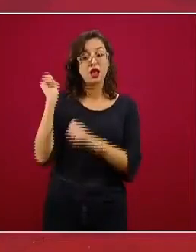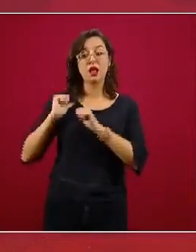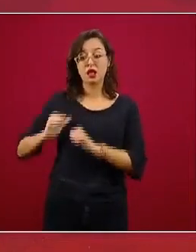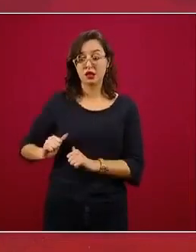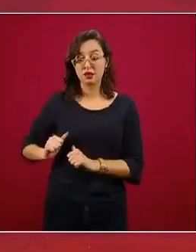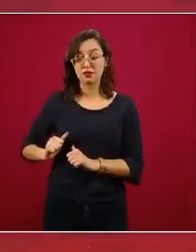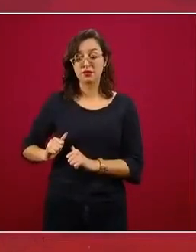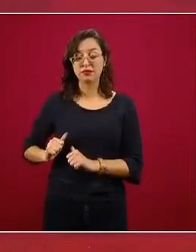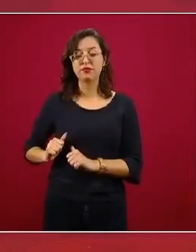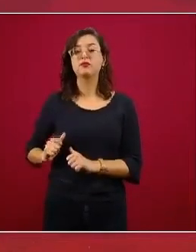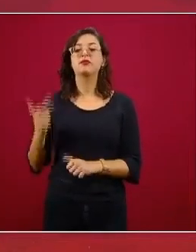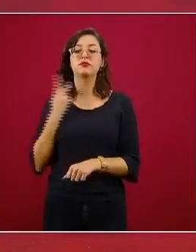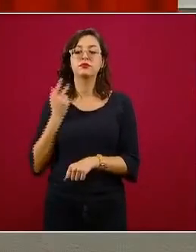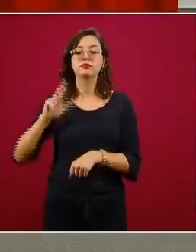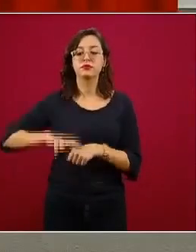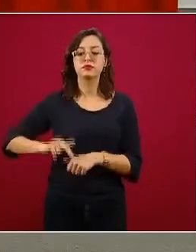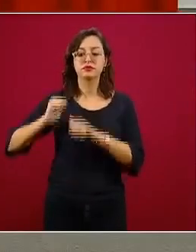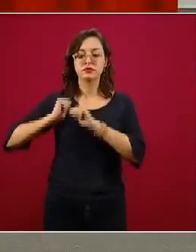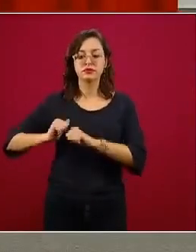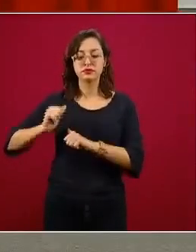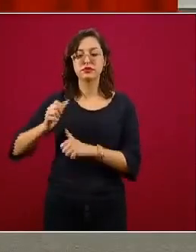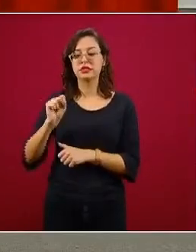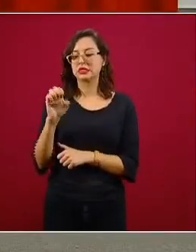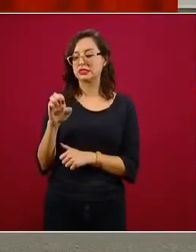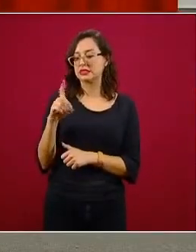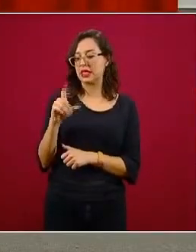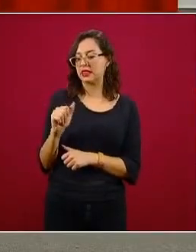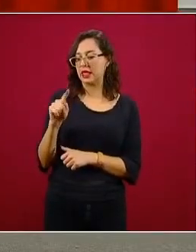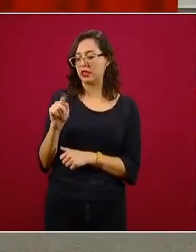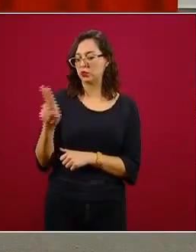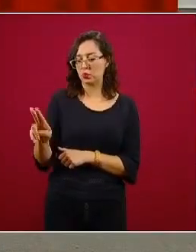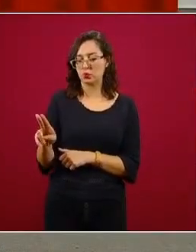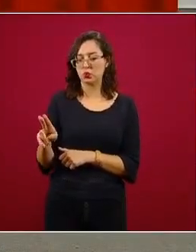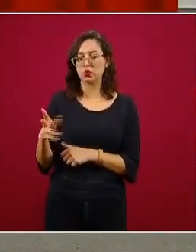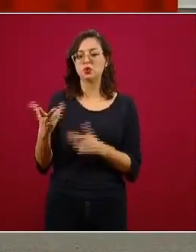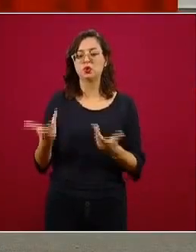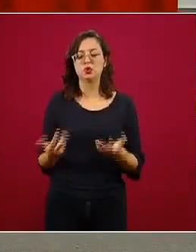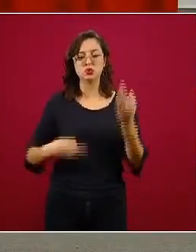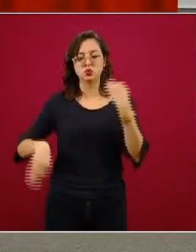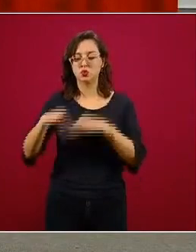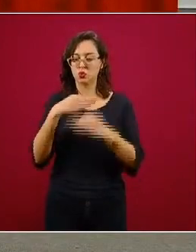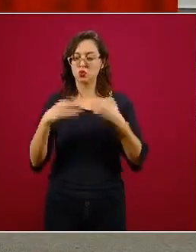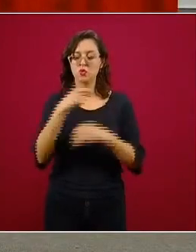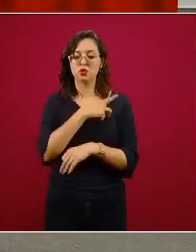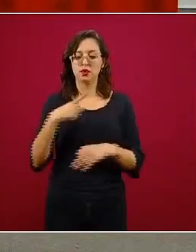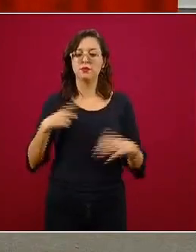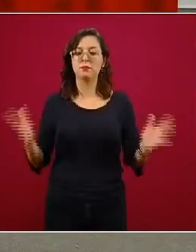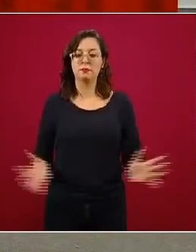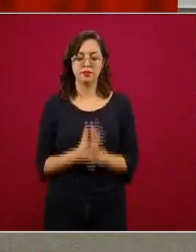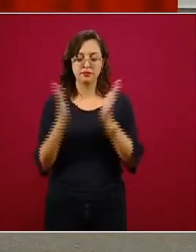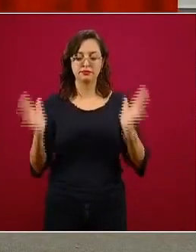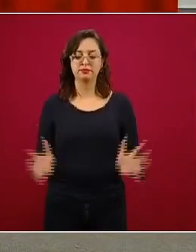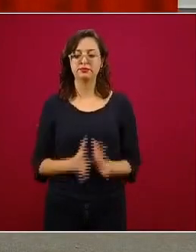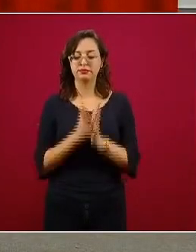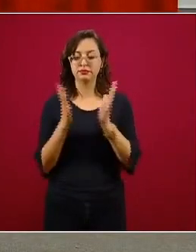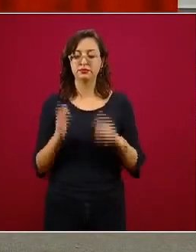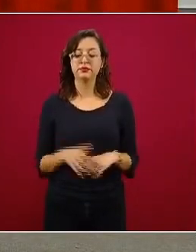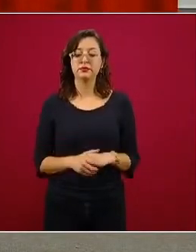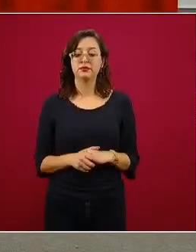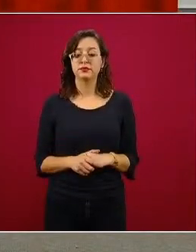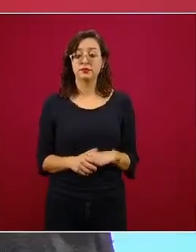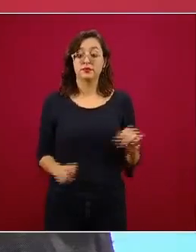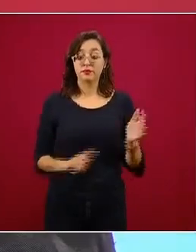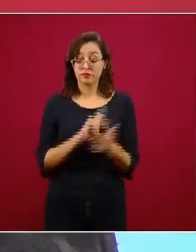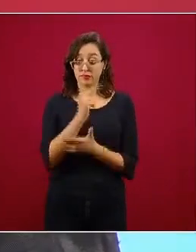Procuraduría Agraria, sectorizada a SEDATU. Pero todos tenemos que participar. Regresando a su pregunta, Arturo, para que este